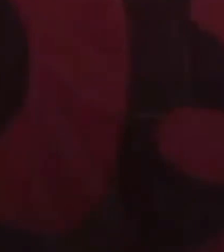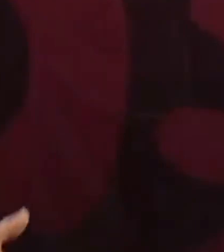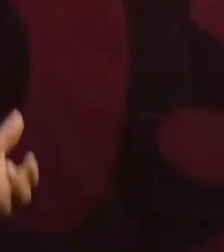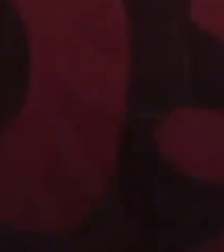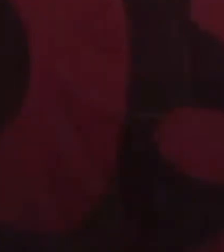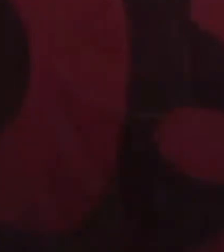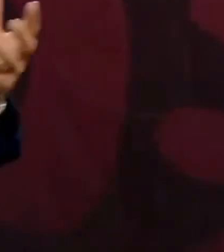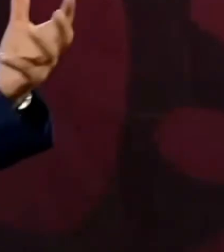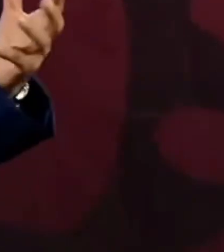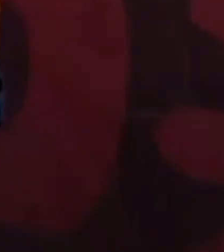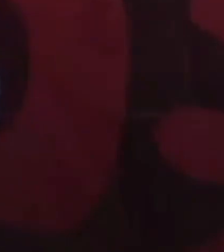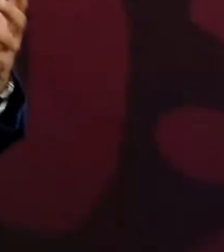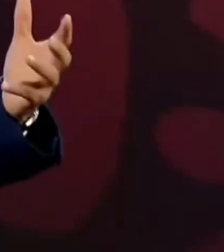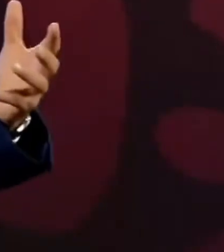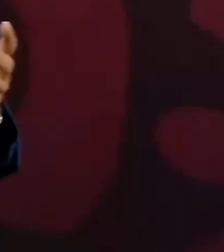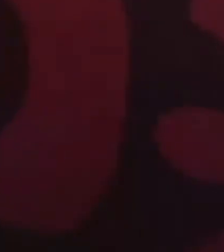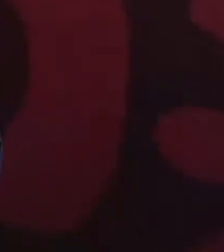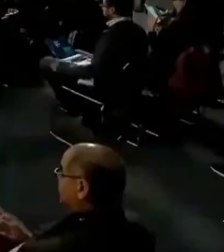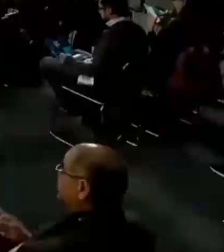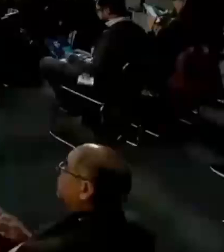se unieron